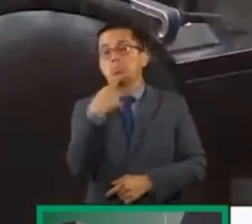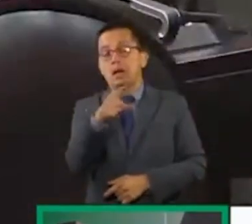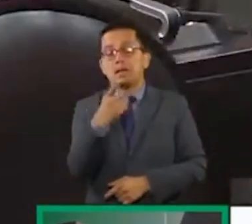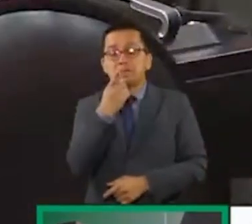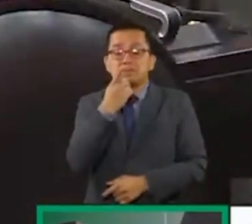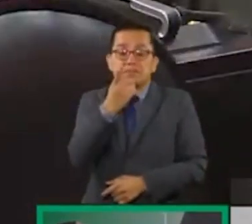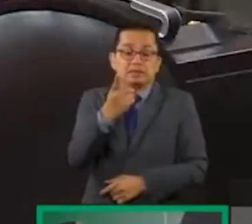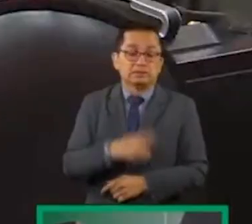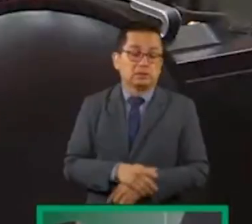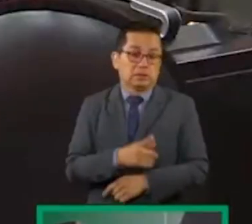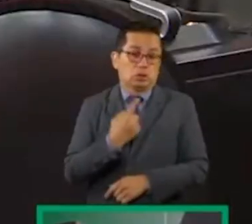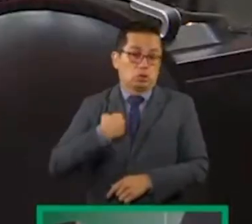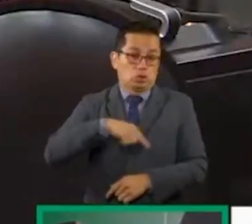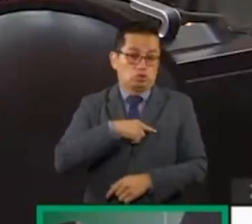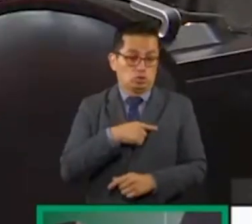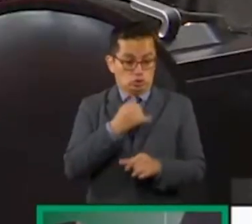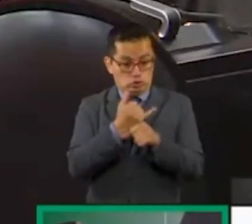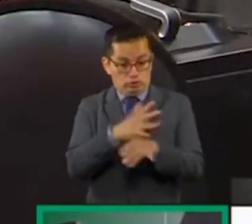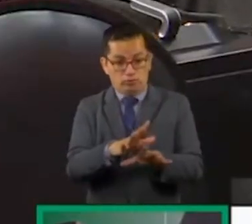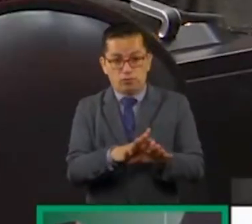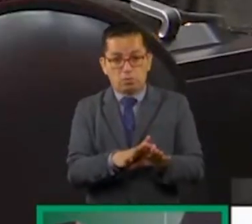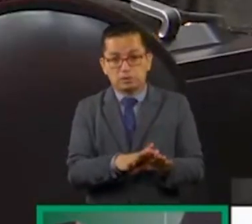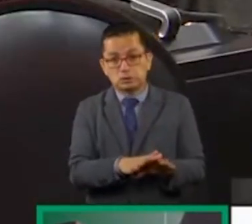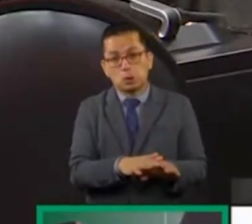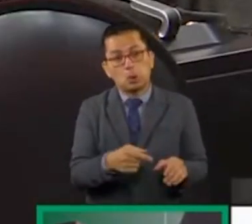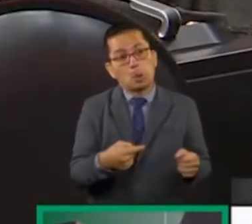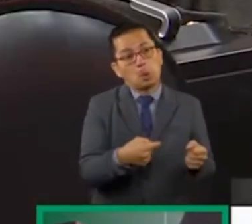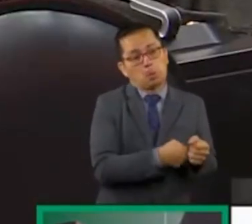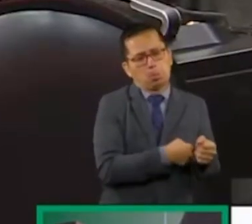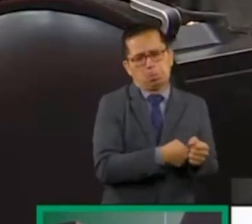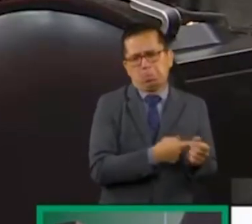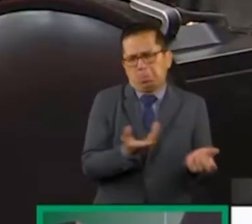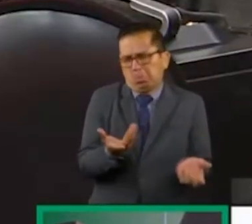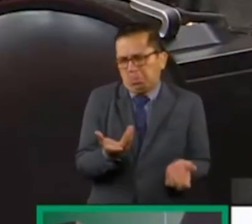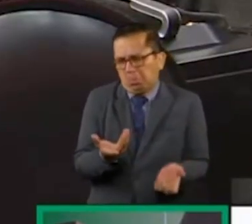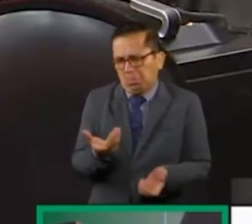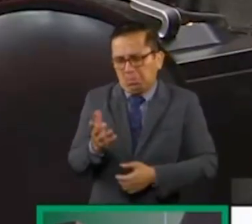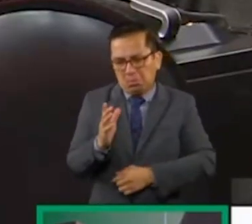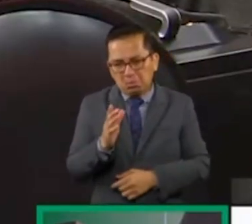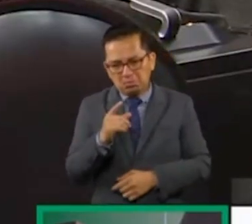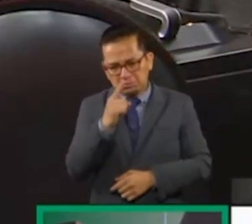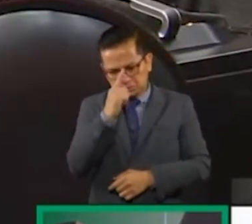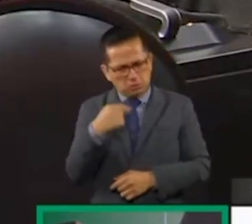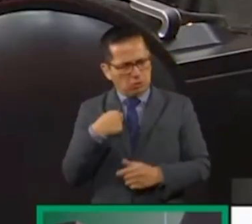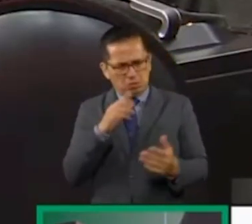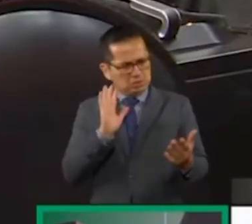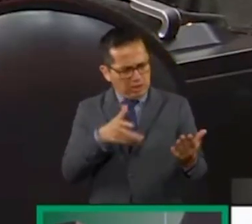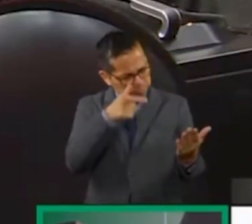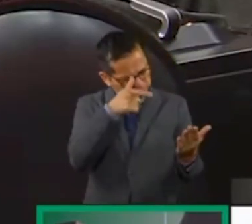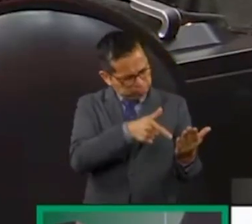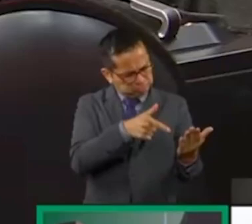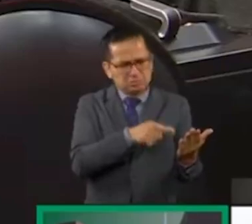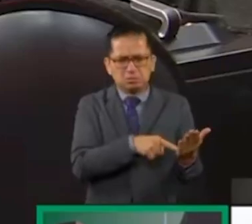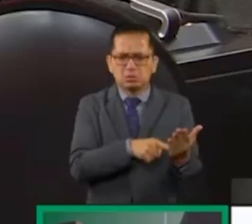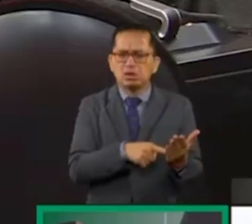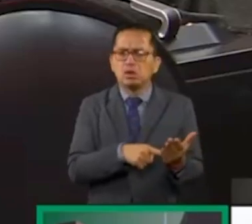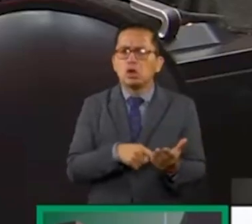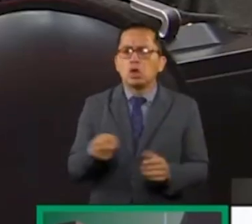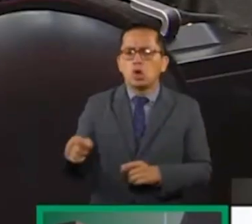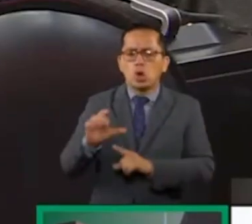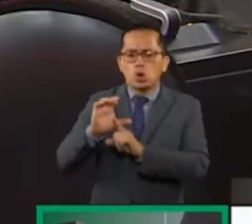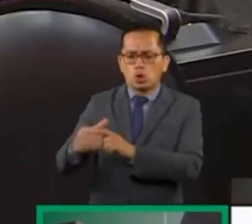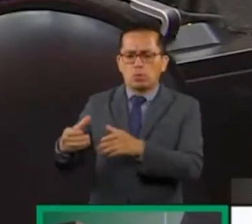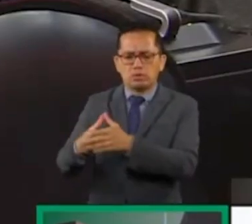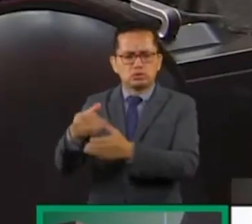dictamen, quiero pensar que se le envió, no quiero pensar, sino ya confirmé que se le envió a todos los integrantes de la Comisión